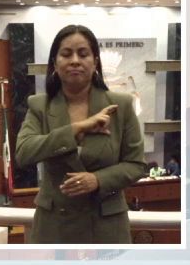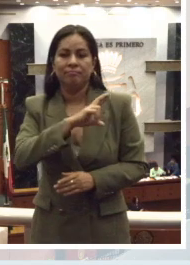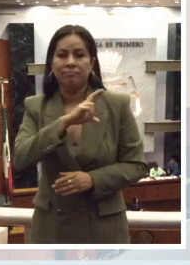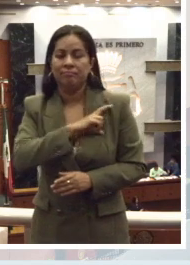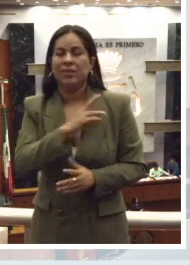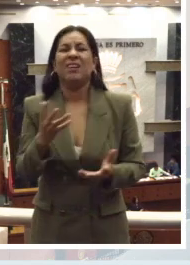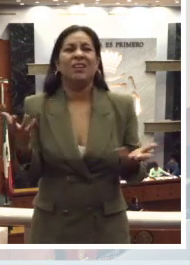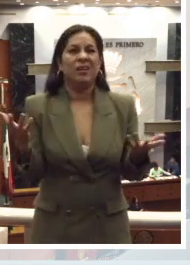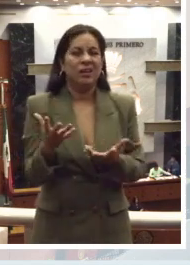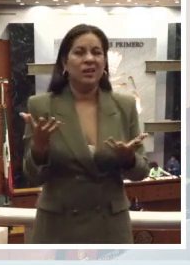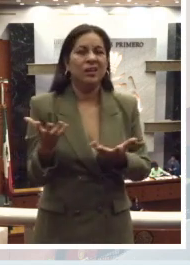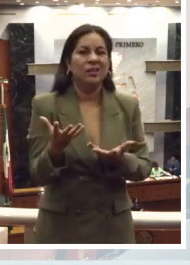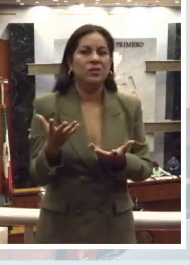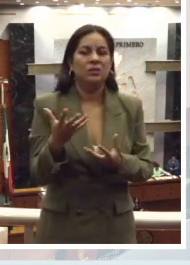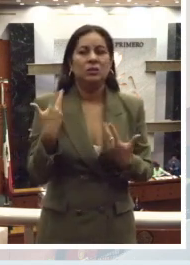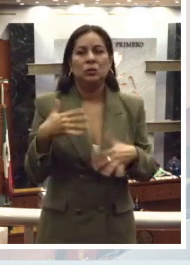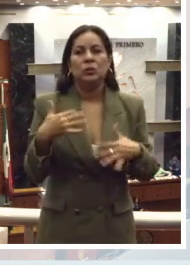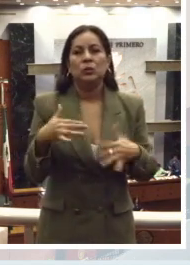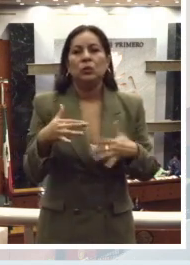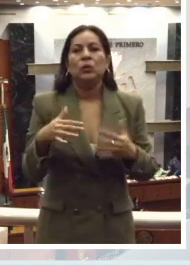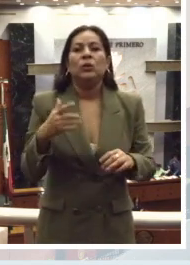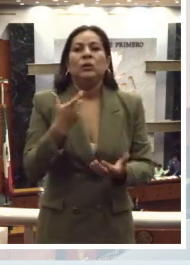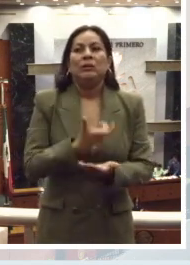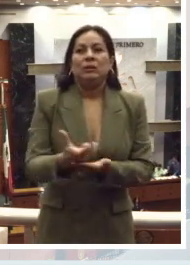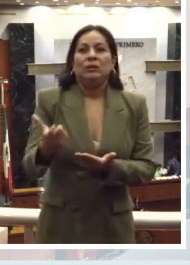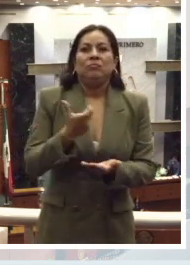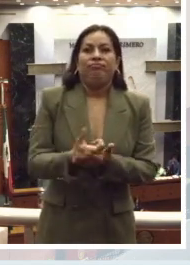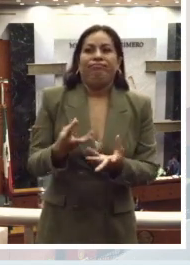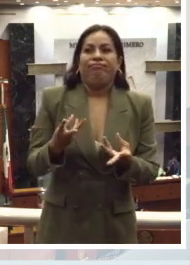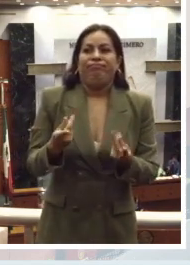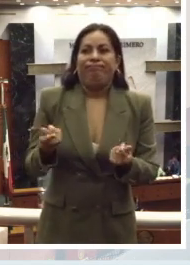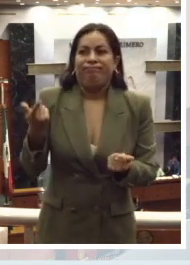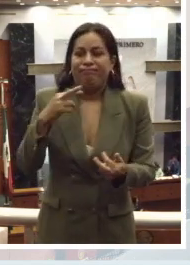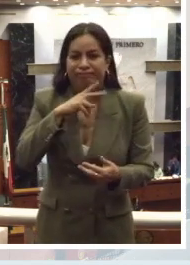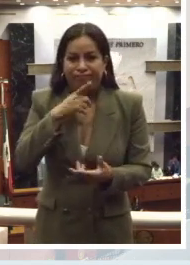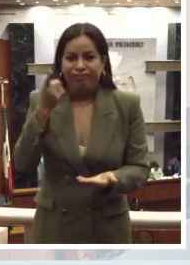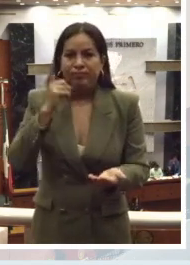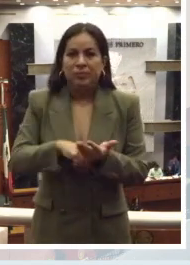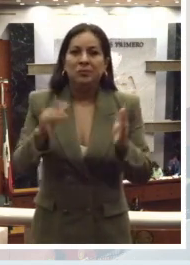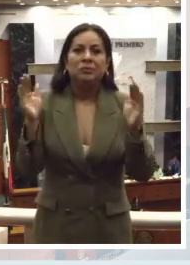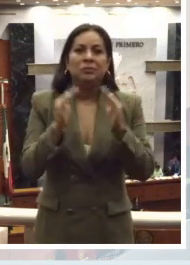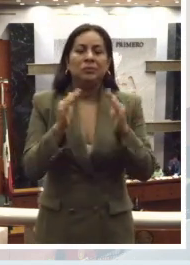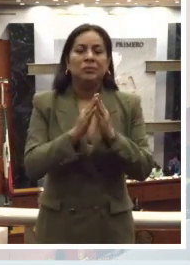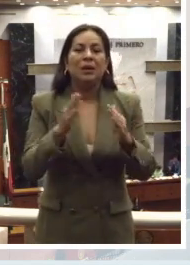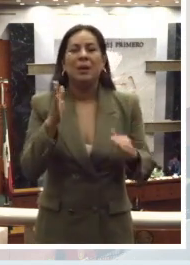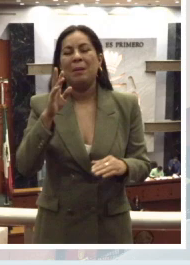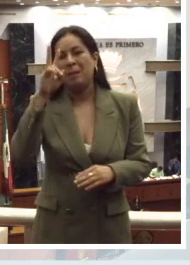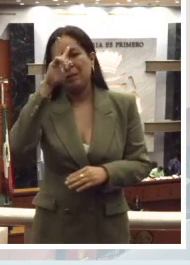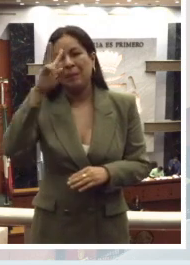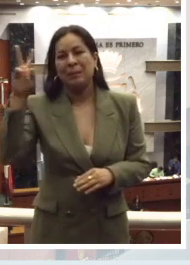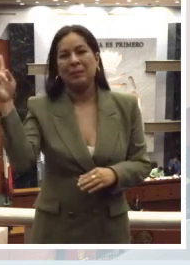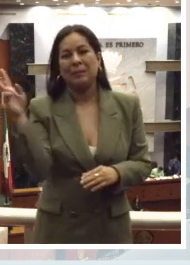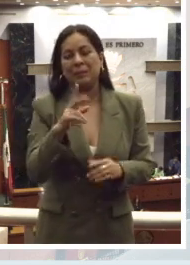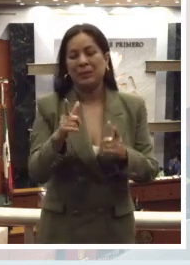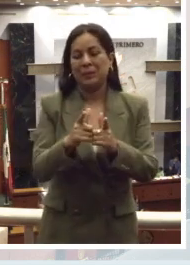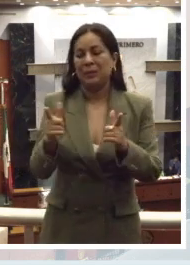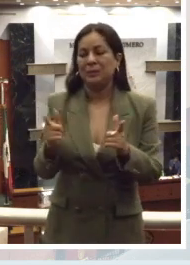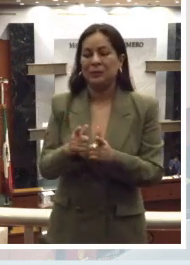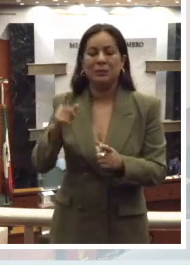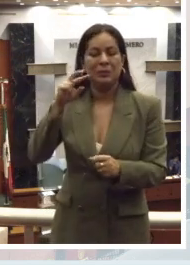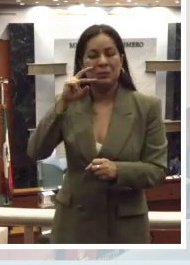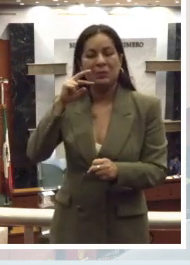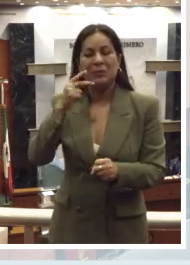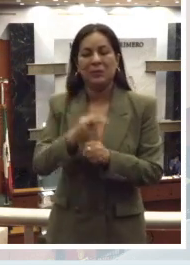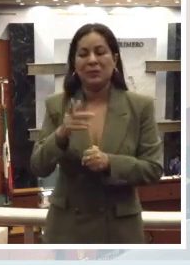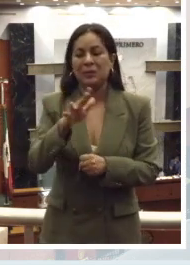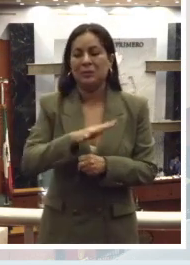ha generado una presión económica significativa en los hogares, afectando principalmente a los grupos más vulnerables